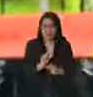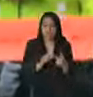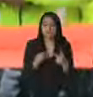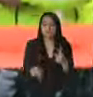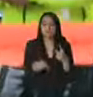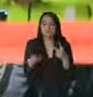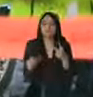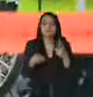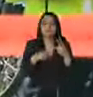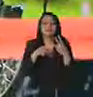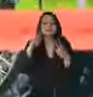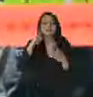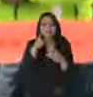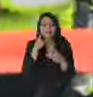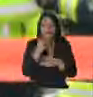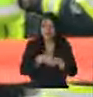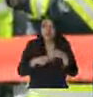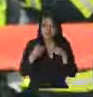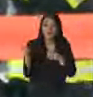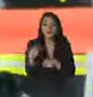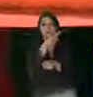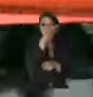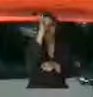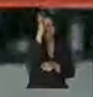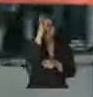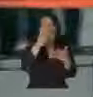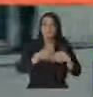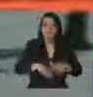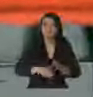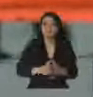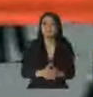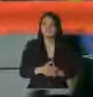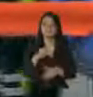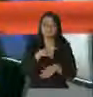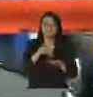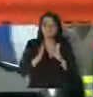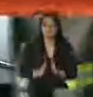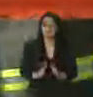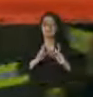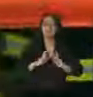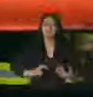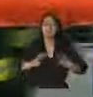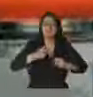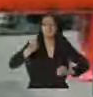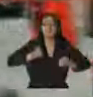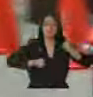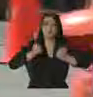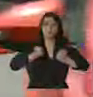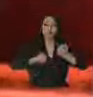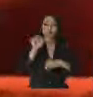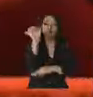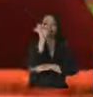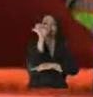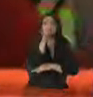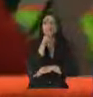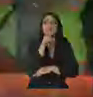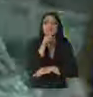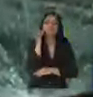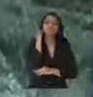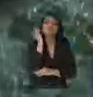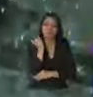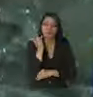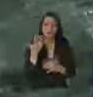fue trasladado hasta una casa asistencial. Según las primeras pericias, el vehículo era conducido por una mujer, quien se encuentra en calidad